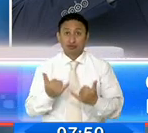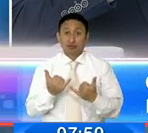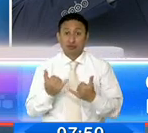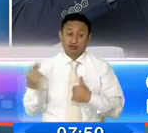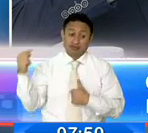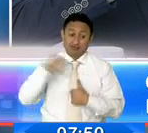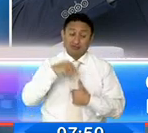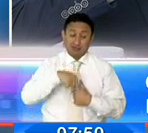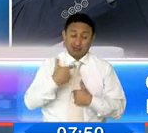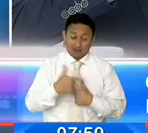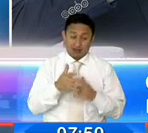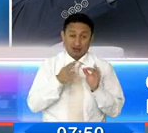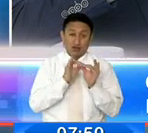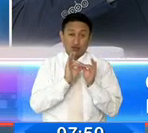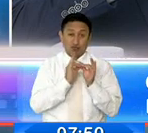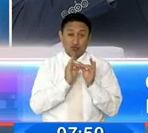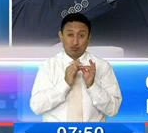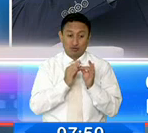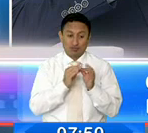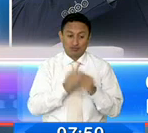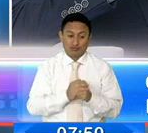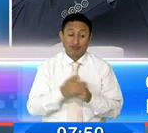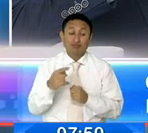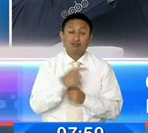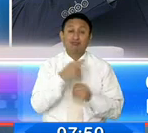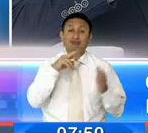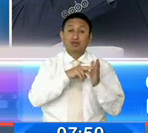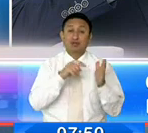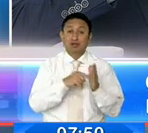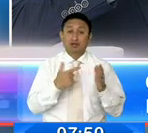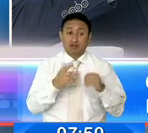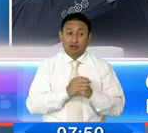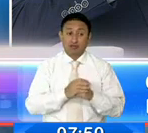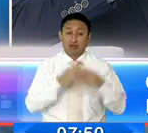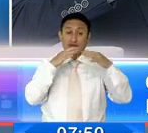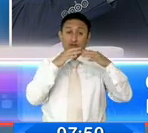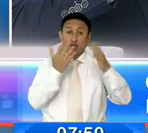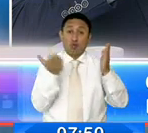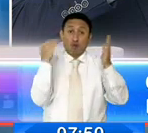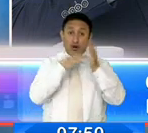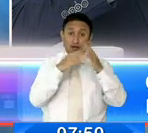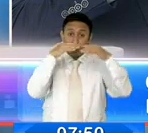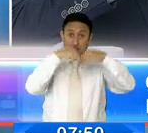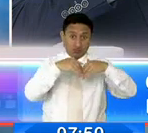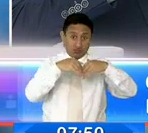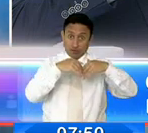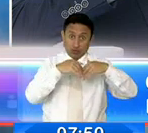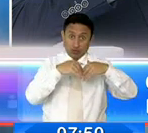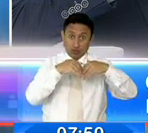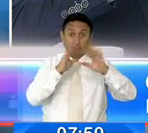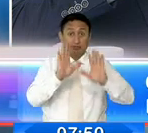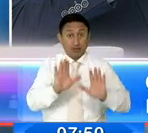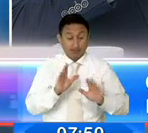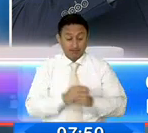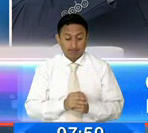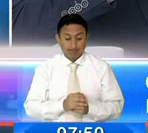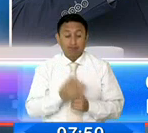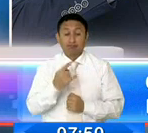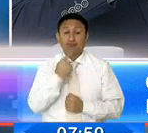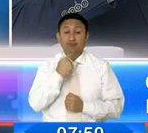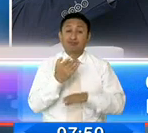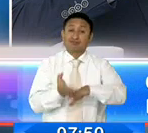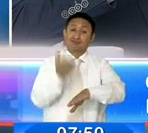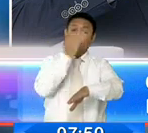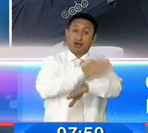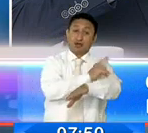hay que tomar, porque eso no quiere decir que la erosión no se vuelva a presentar, porque verá usted que ya decíamos que este